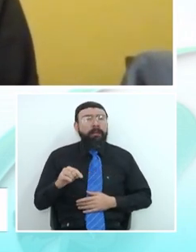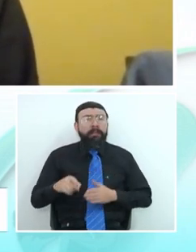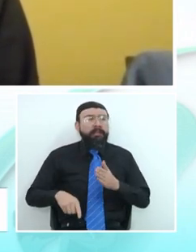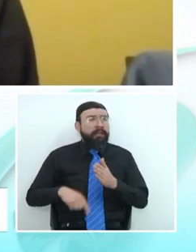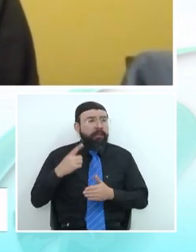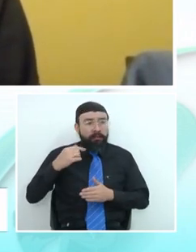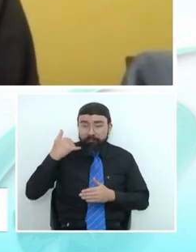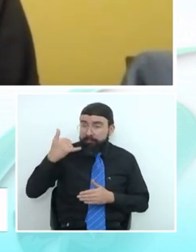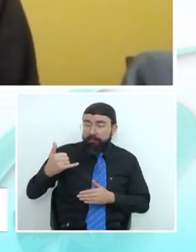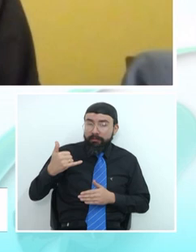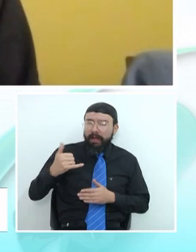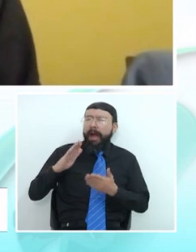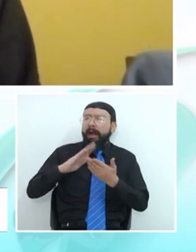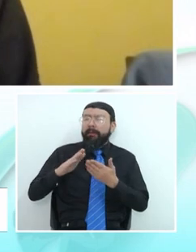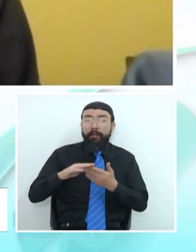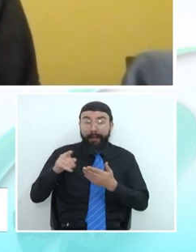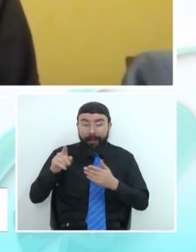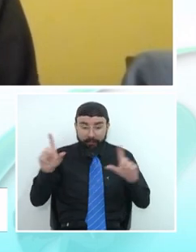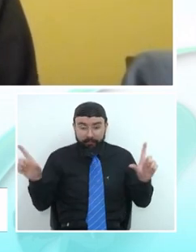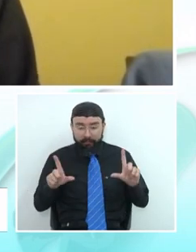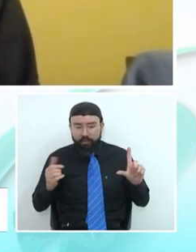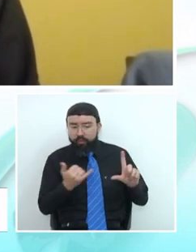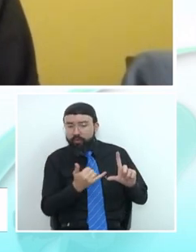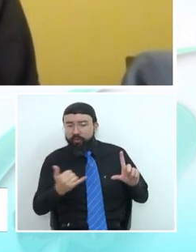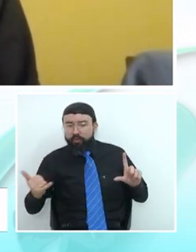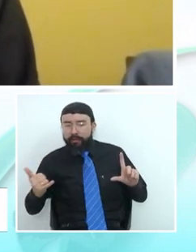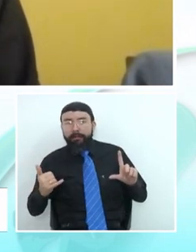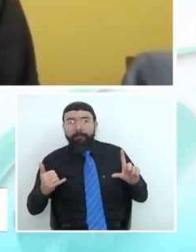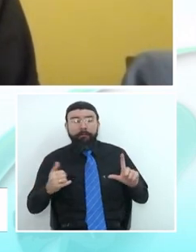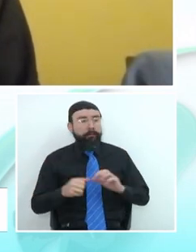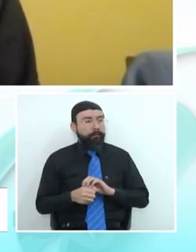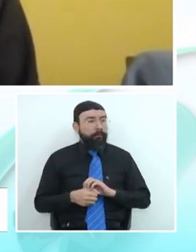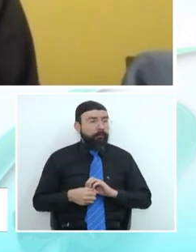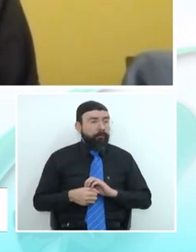no. Marcar, perdóname, ahí ya está ponchado.